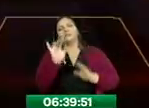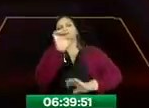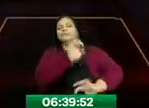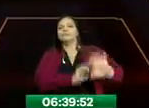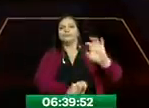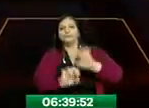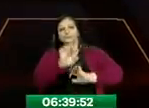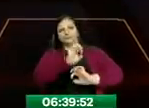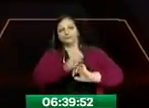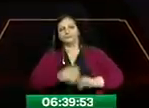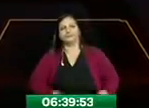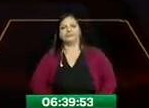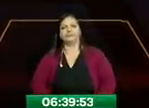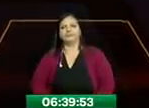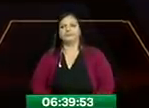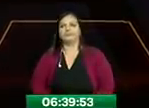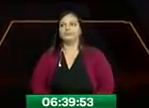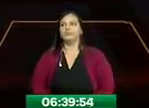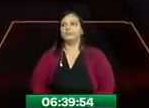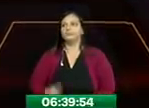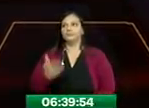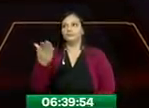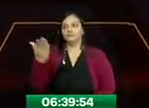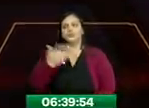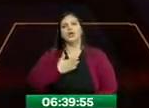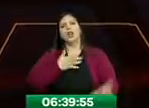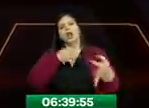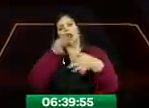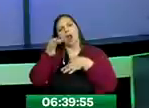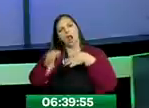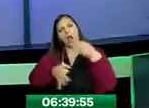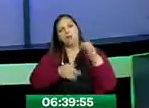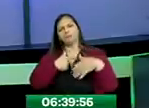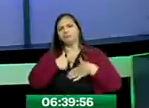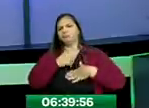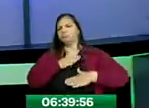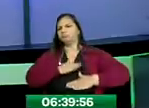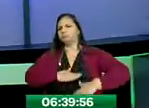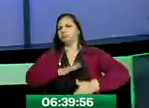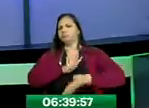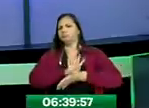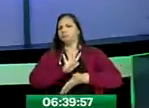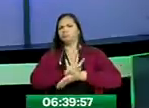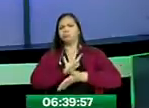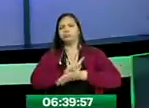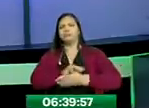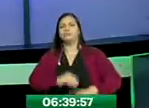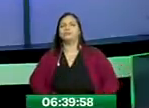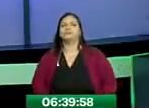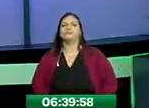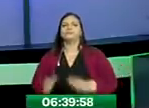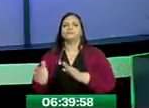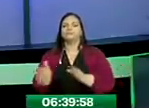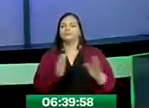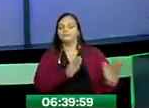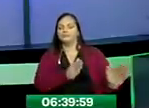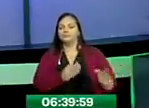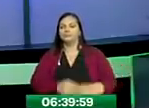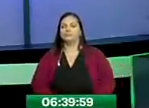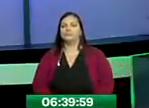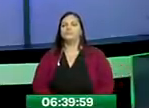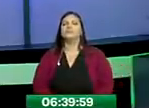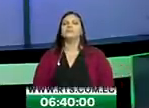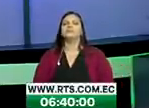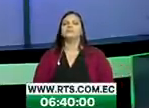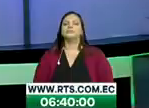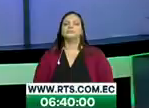en esta situación. Hasta mandando besitos, el hombre está tranquilo y esperemos que no pase mayores. Neymar se suma al movimiento también de